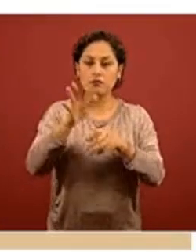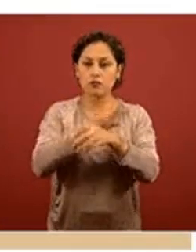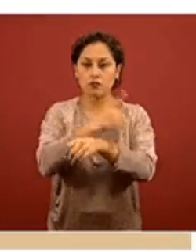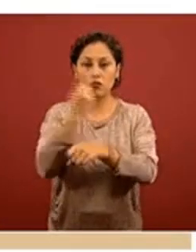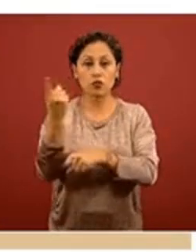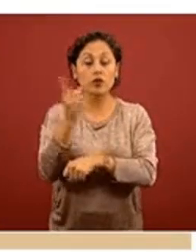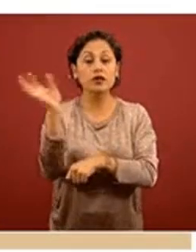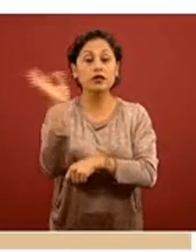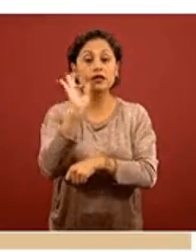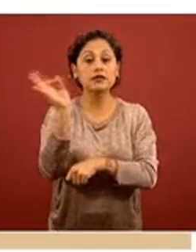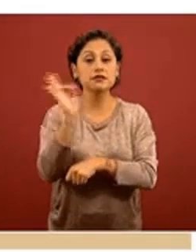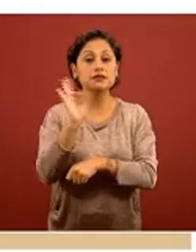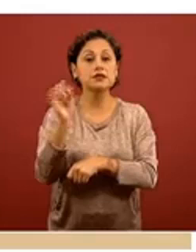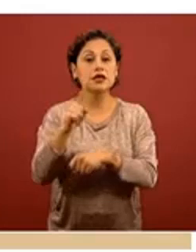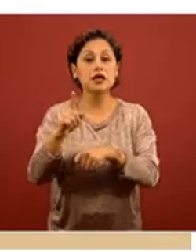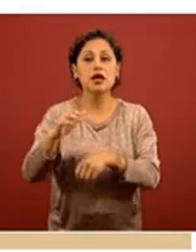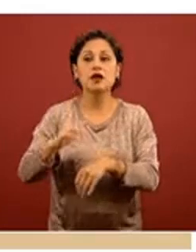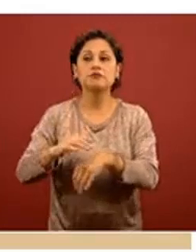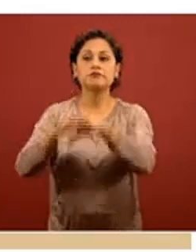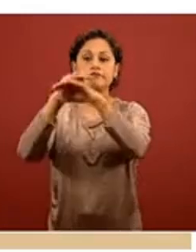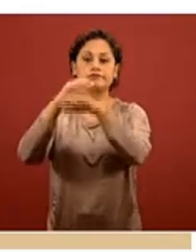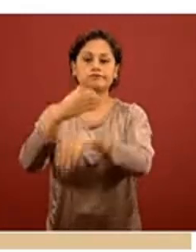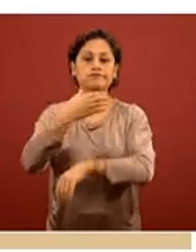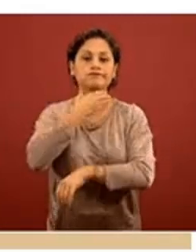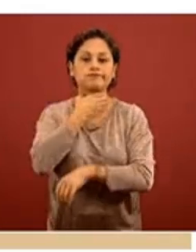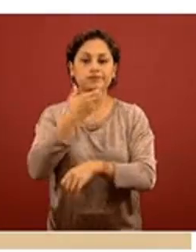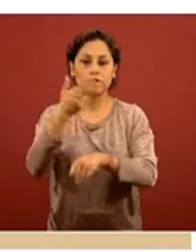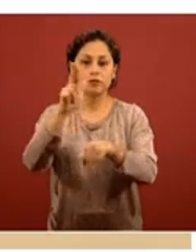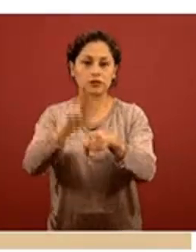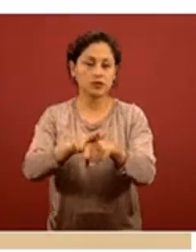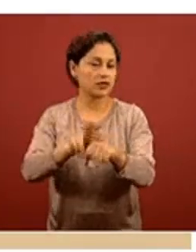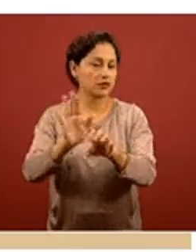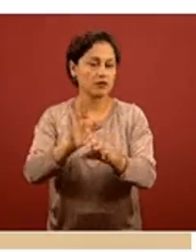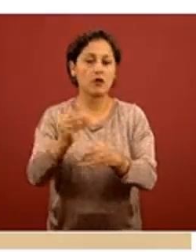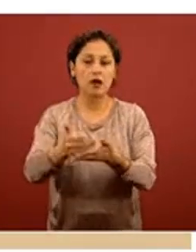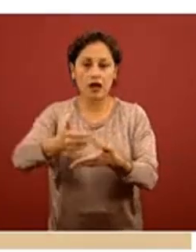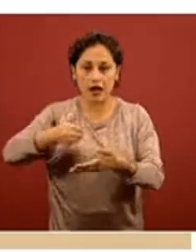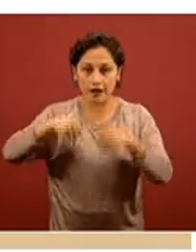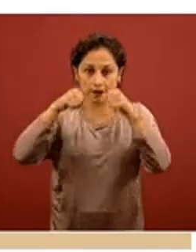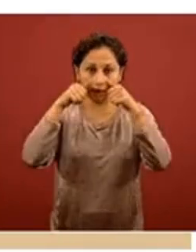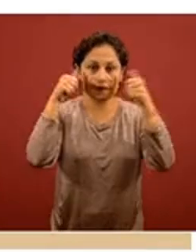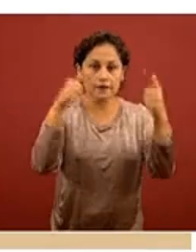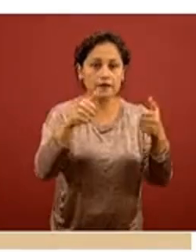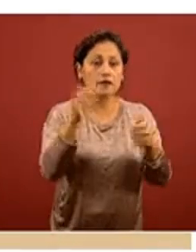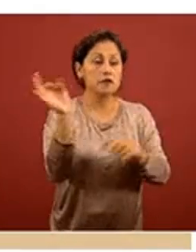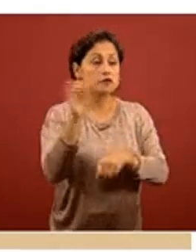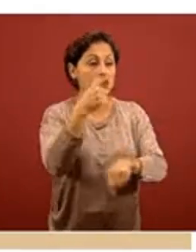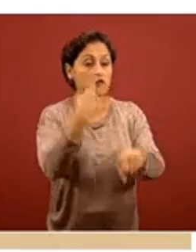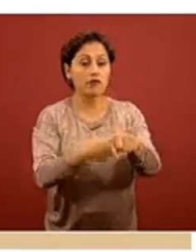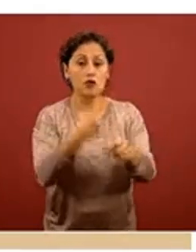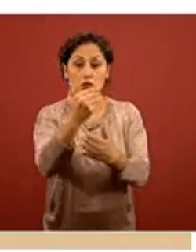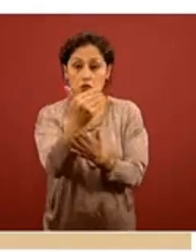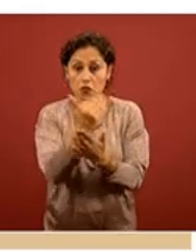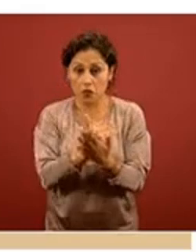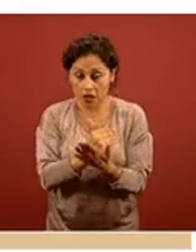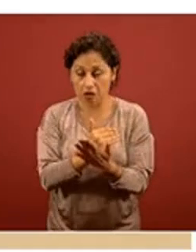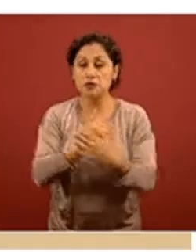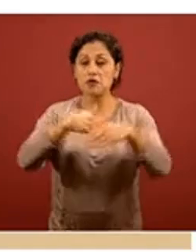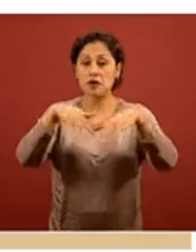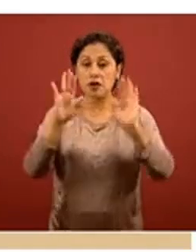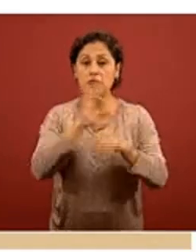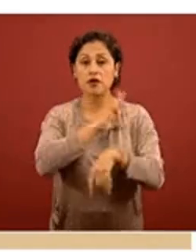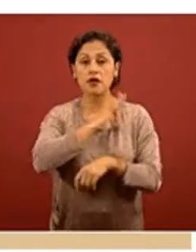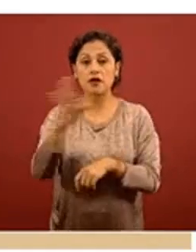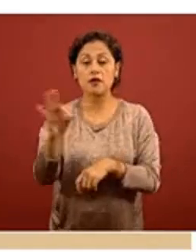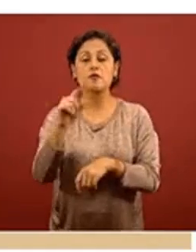no haber transmisión y al no haber casos confirmados, sobre todo en población que tiene factores de riesgo de los cuales se